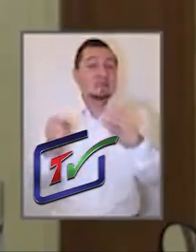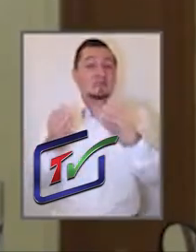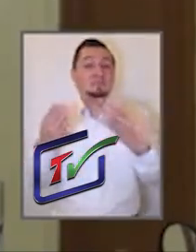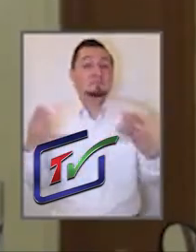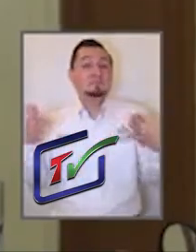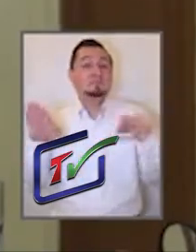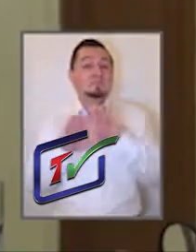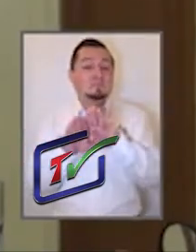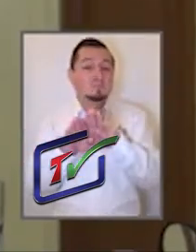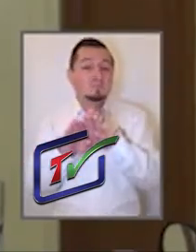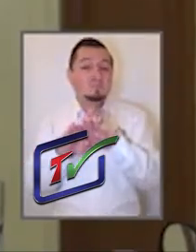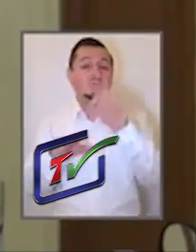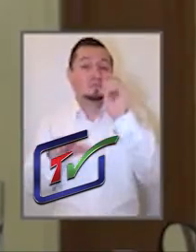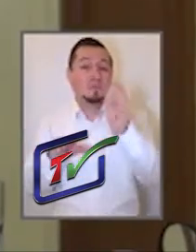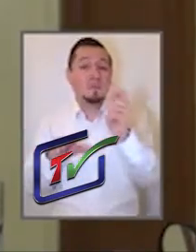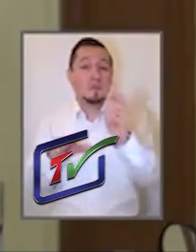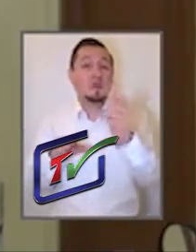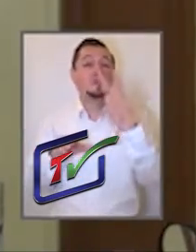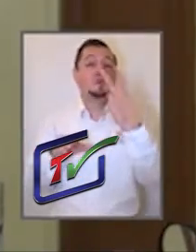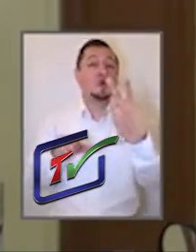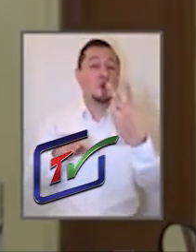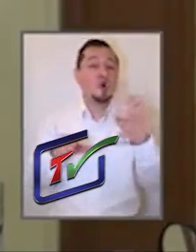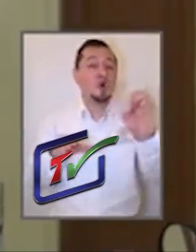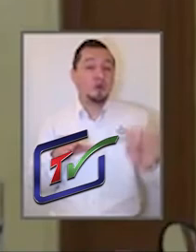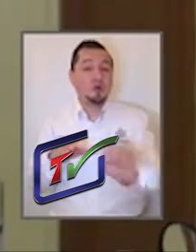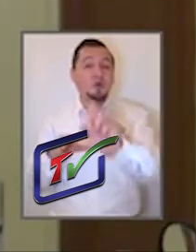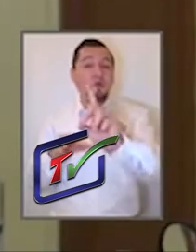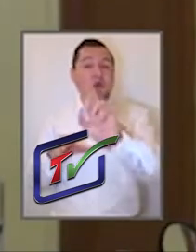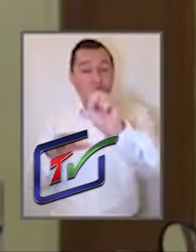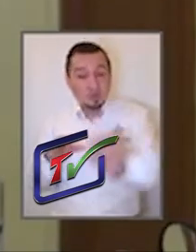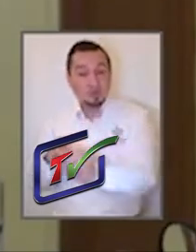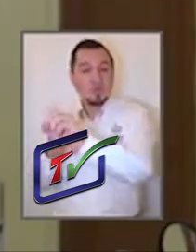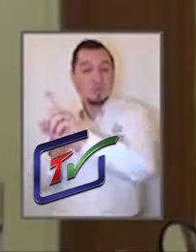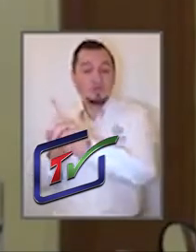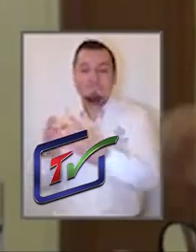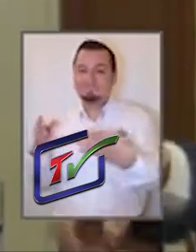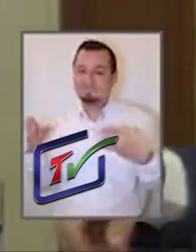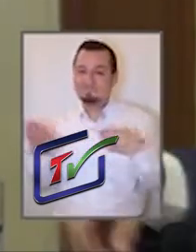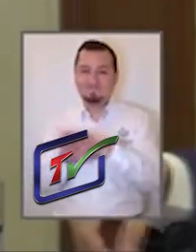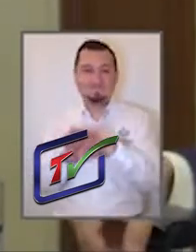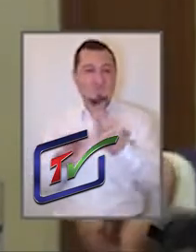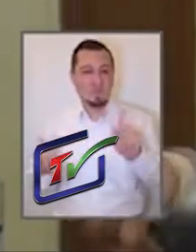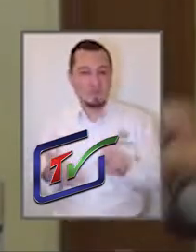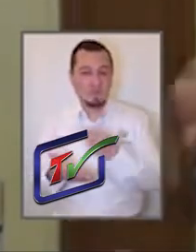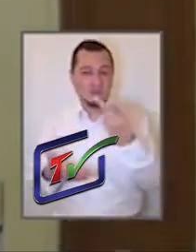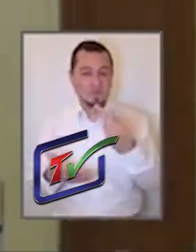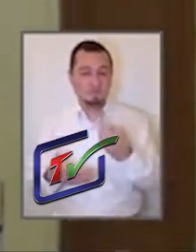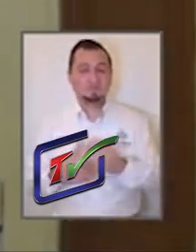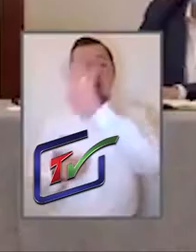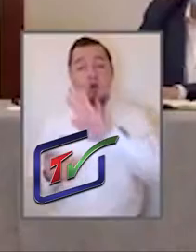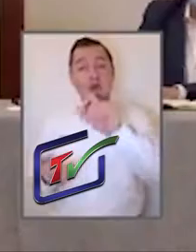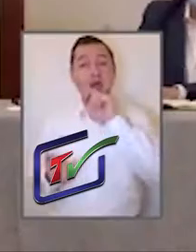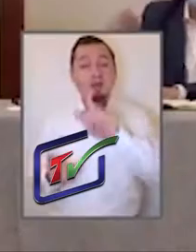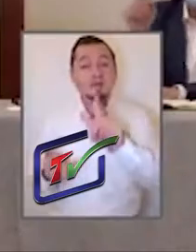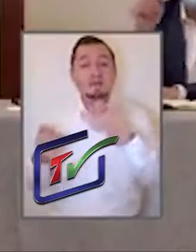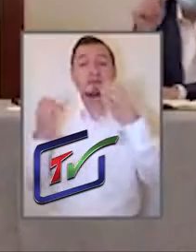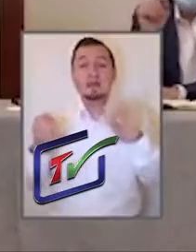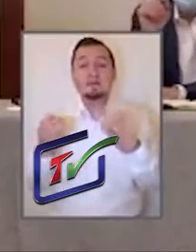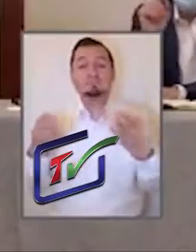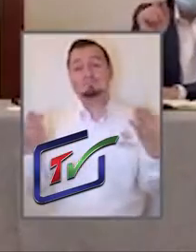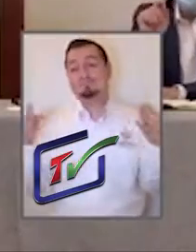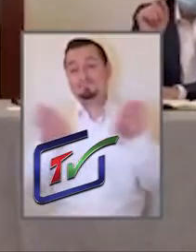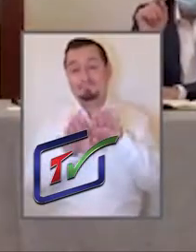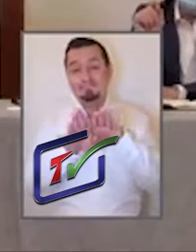fiestas estarán cerrados durante los dos próximos fines de semana. Los panteones